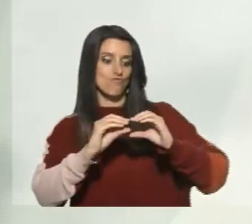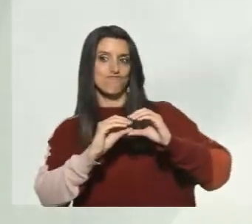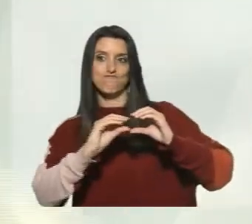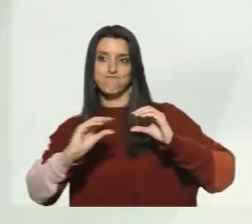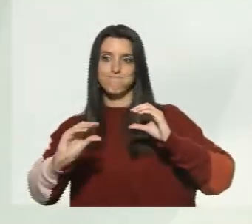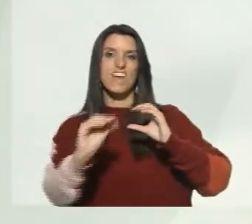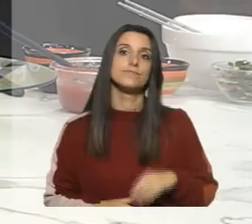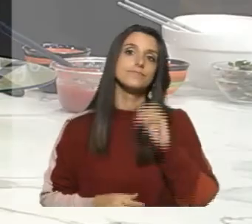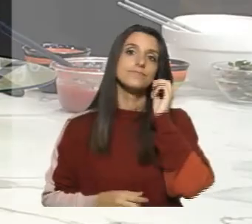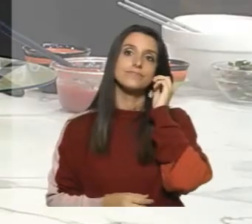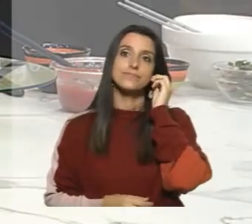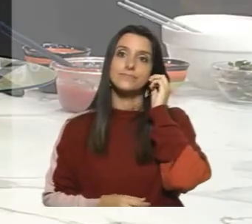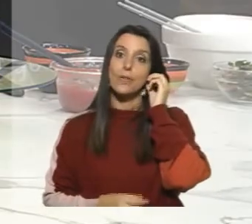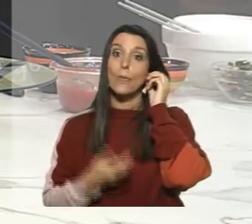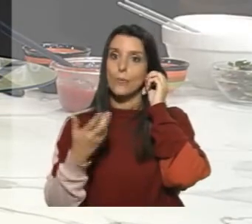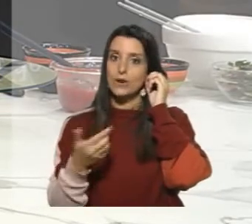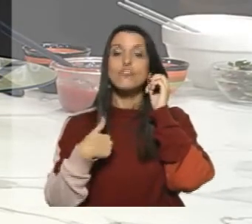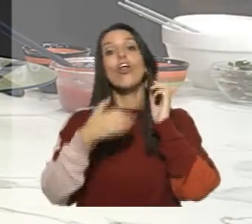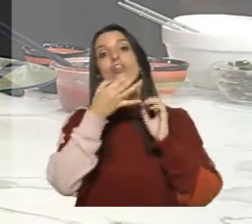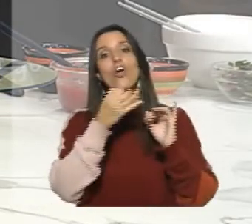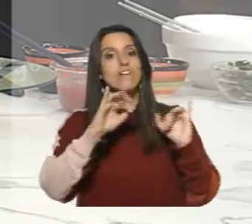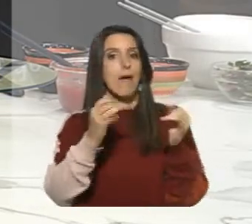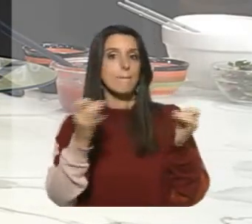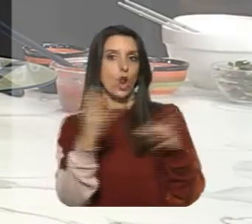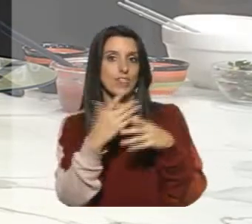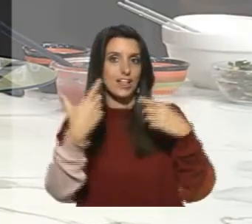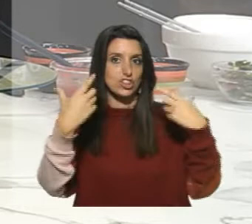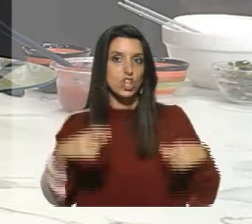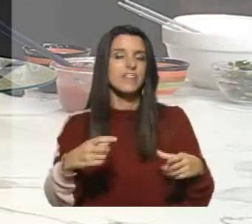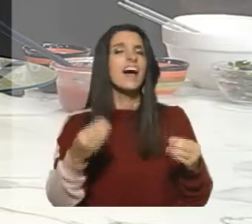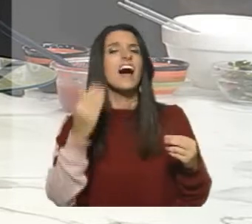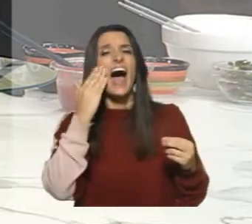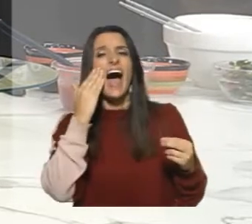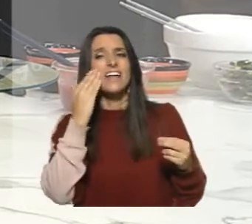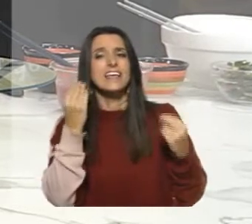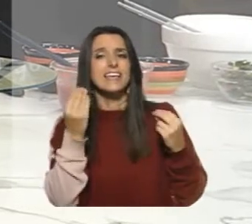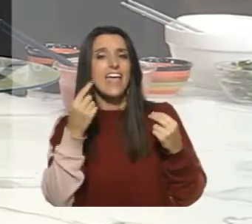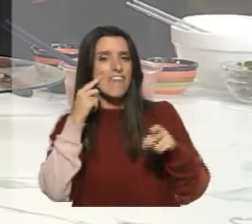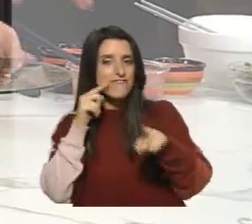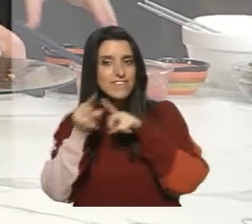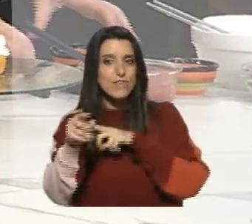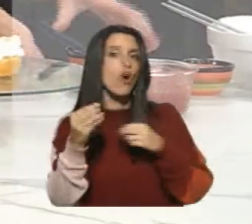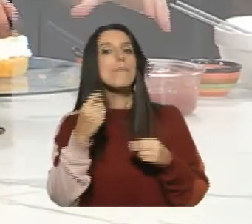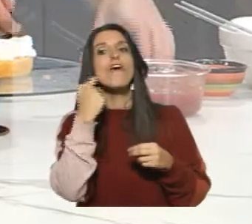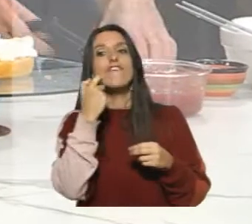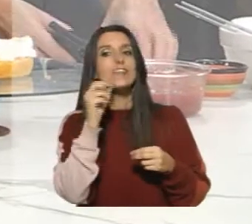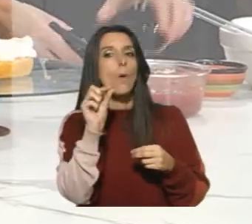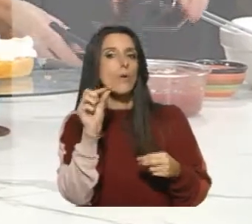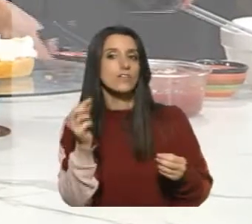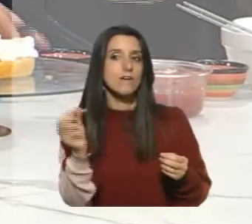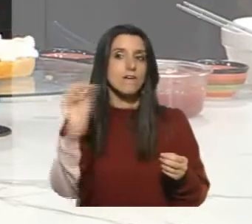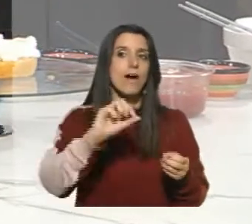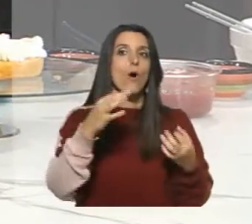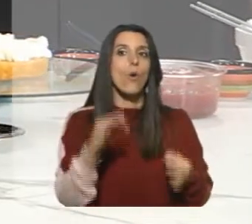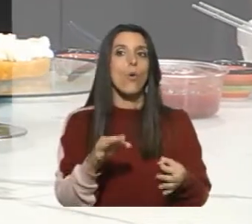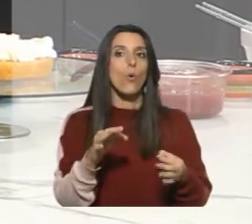tenga mucho relleno. Sí. Bueno, como te decía, ya tengo la crema pronta. ¿Sabes lo que voy a hacer para que vos lo veas en directo? Aunque Dale. A esto le falta un poquito más. Llegué. Vamos a